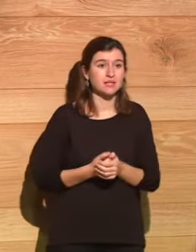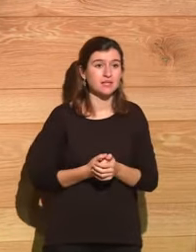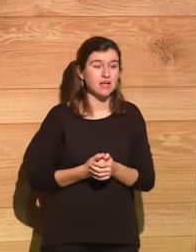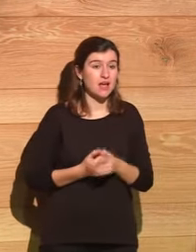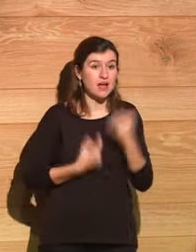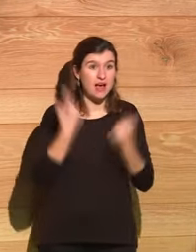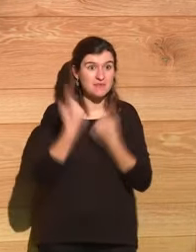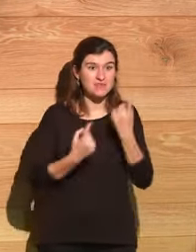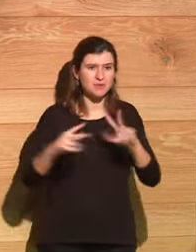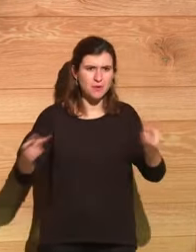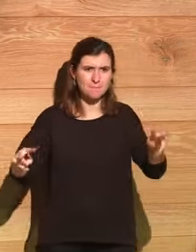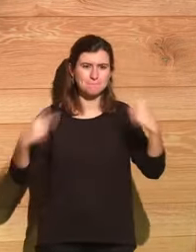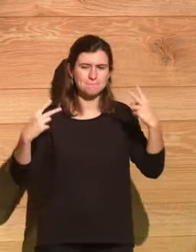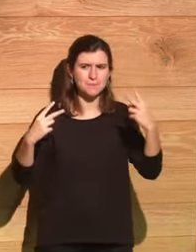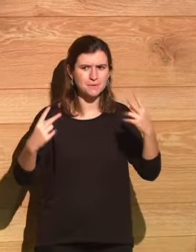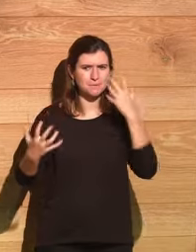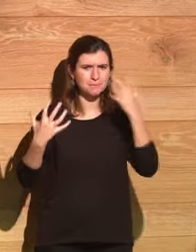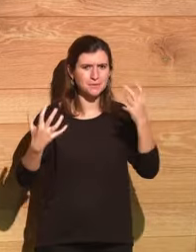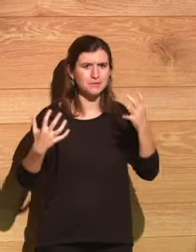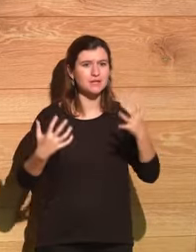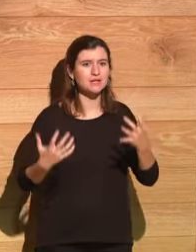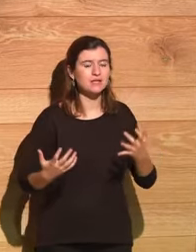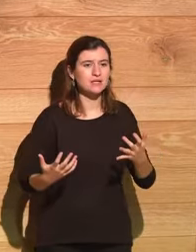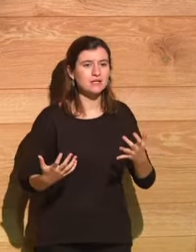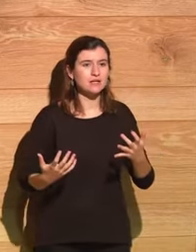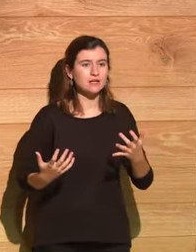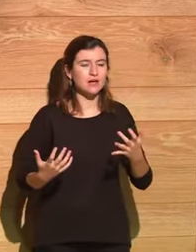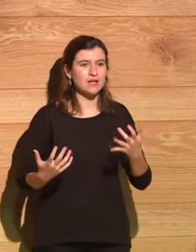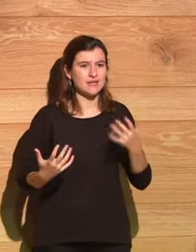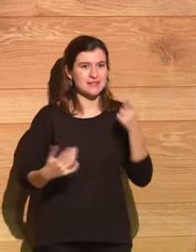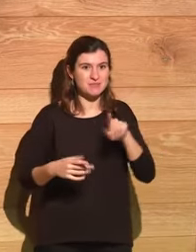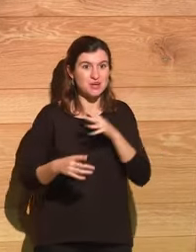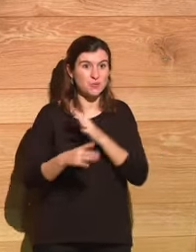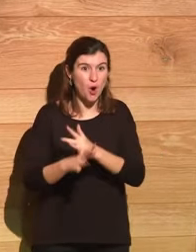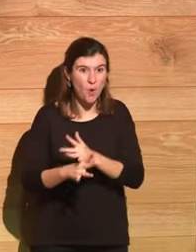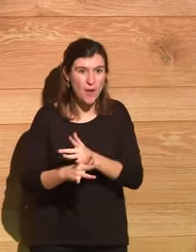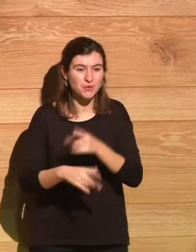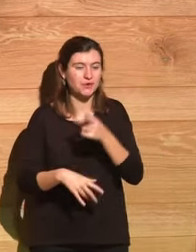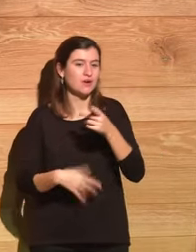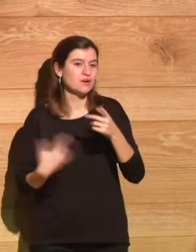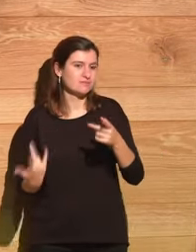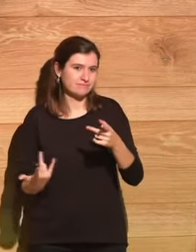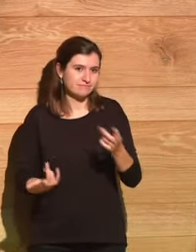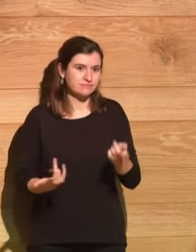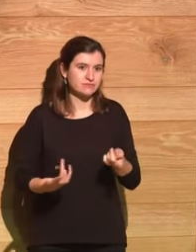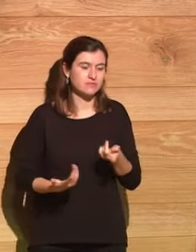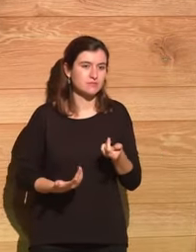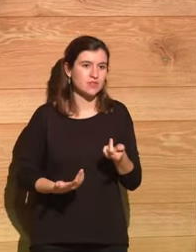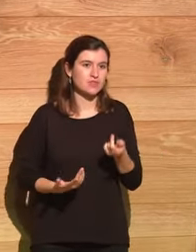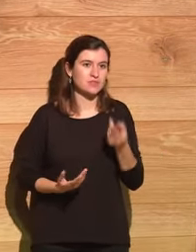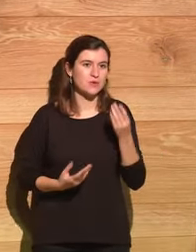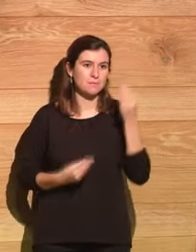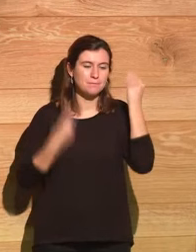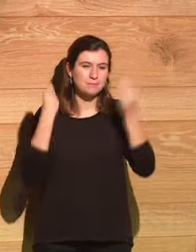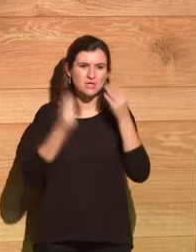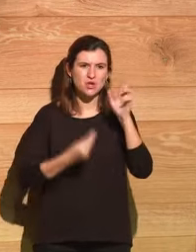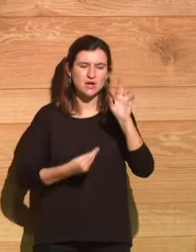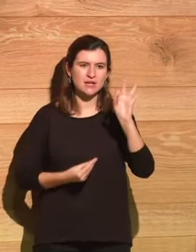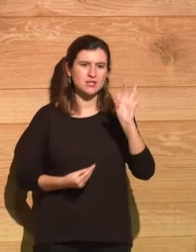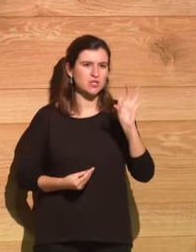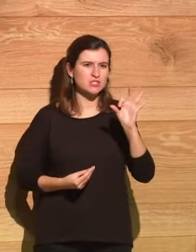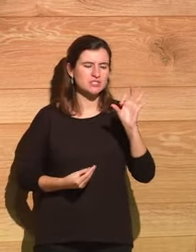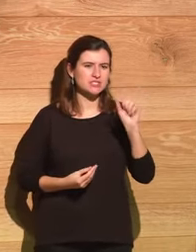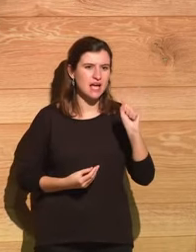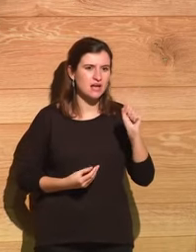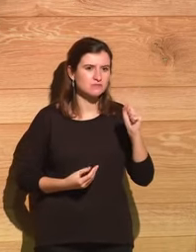se nos mire como queremos que se nos mire y otras veces incluso queremos que se nos mire jugando, ¿no? Entonces yo creo que a ella no le sorprendería,